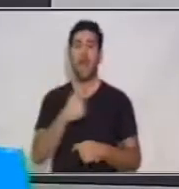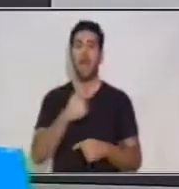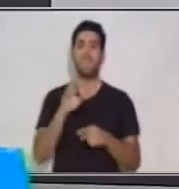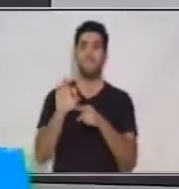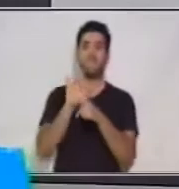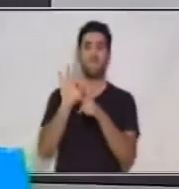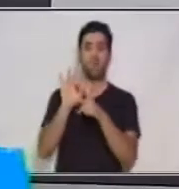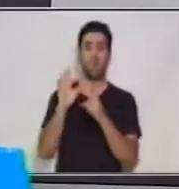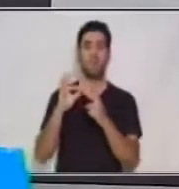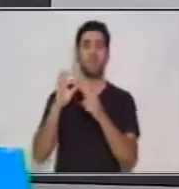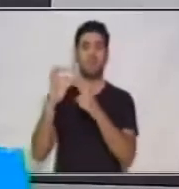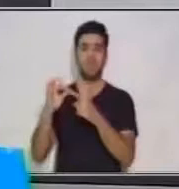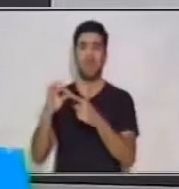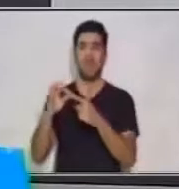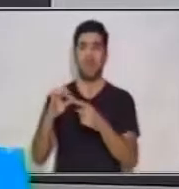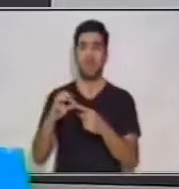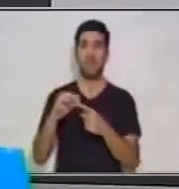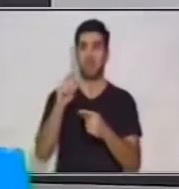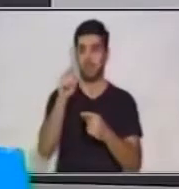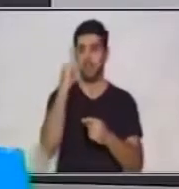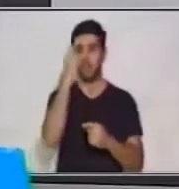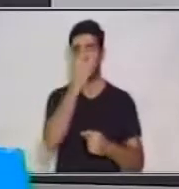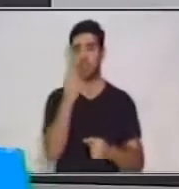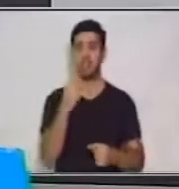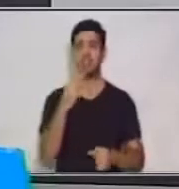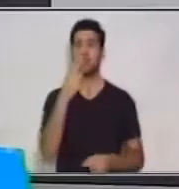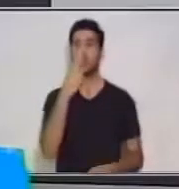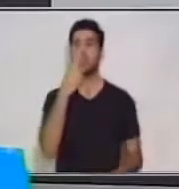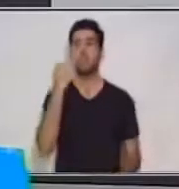función identificada como Shift.